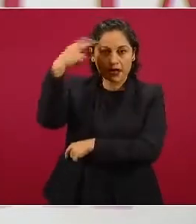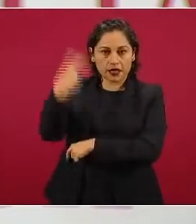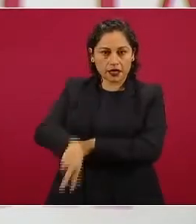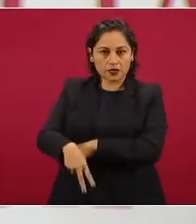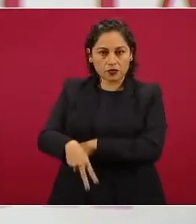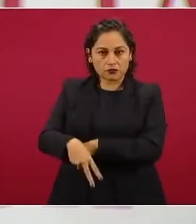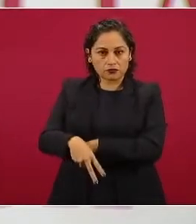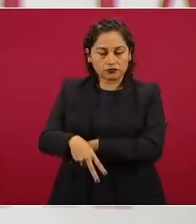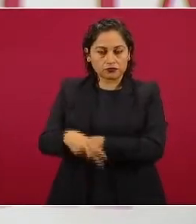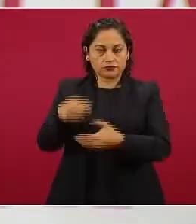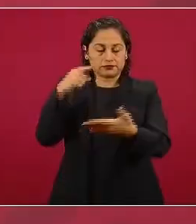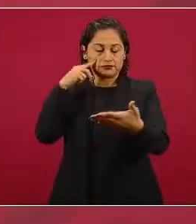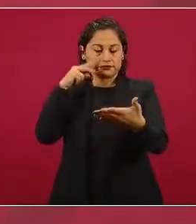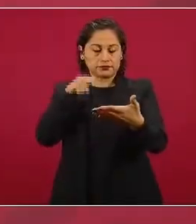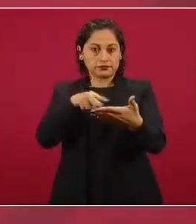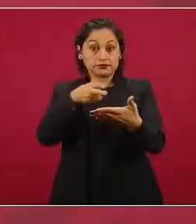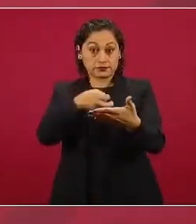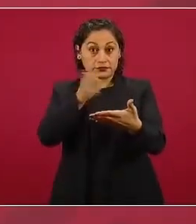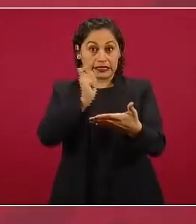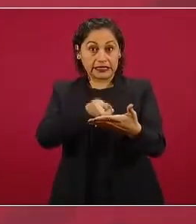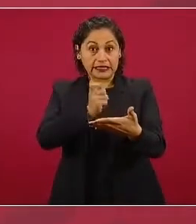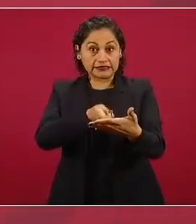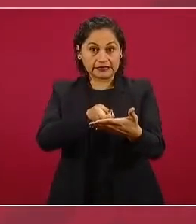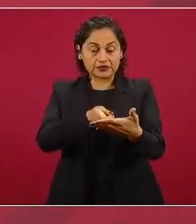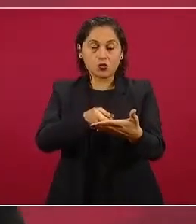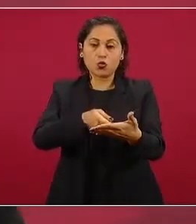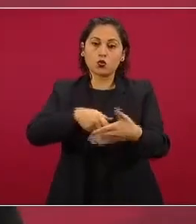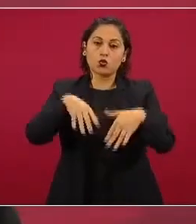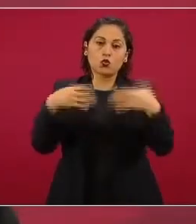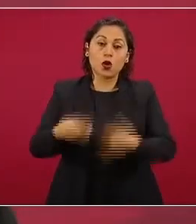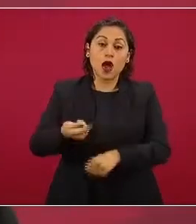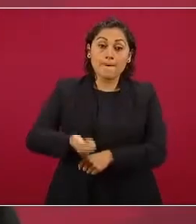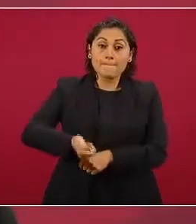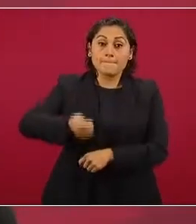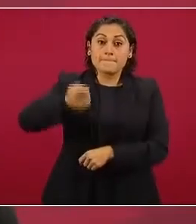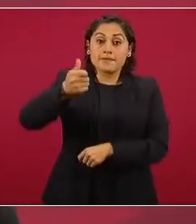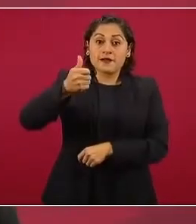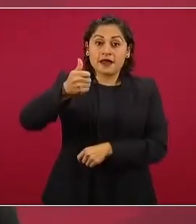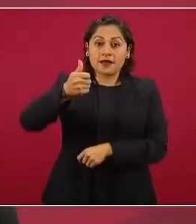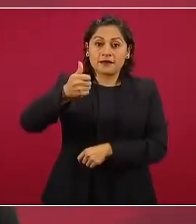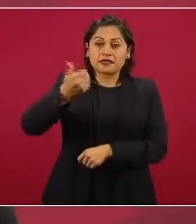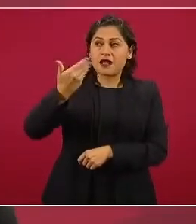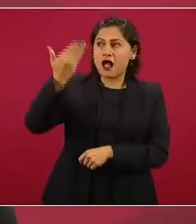Y que yo recuerde, es la primera vez que el fiscal general de Estados Unidos pone algo así.